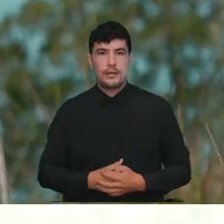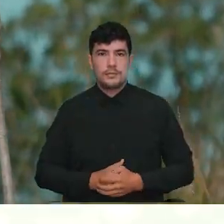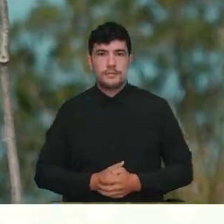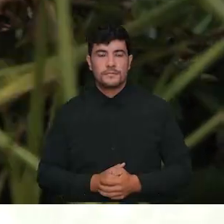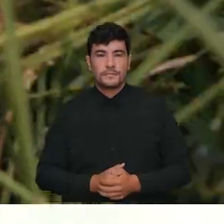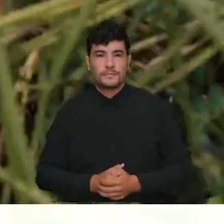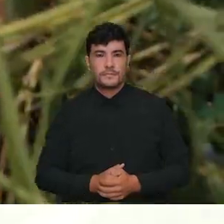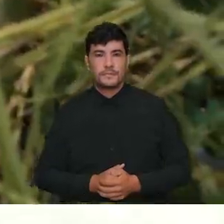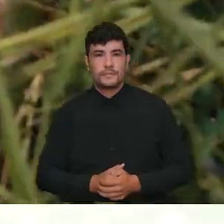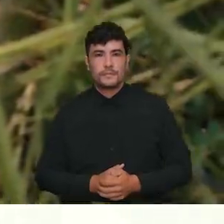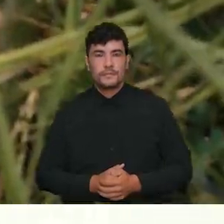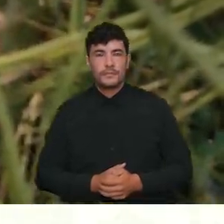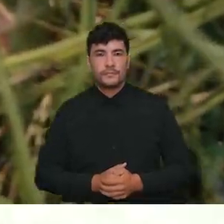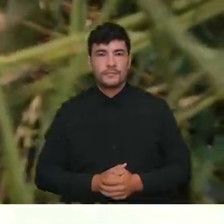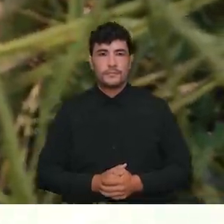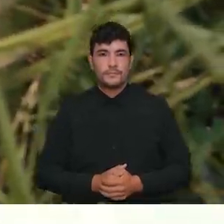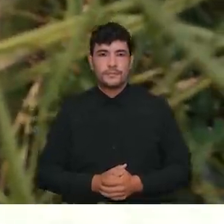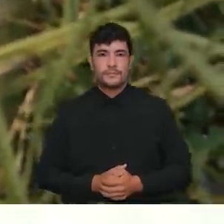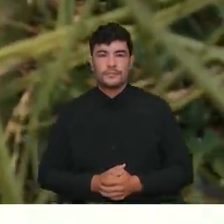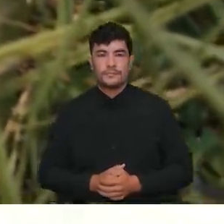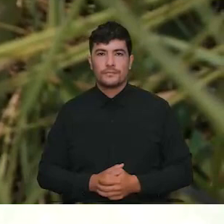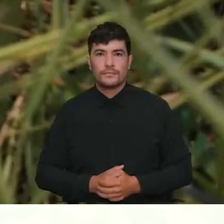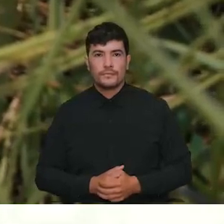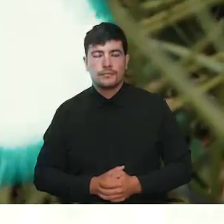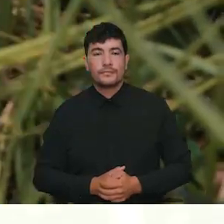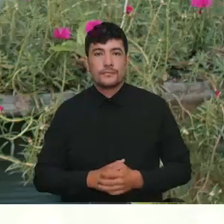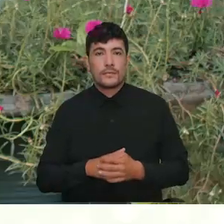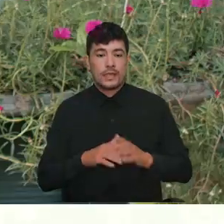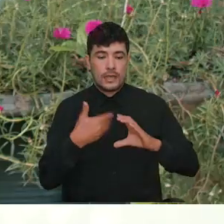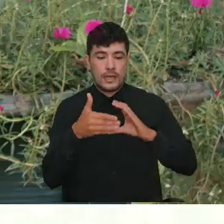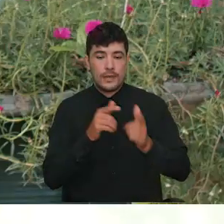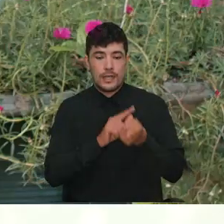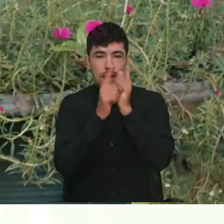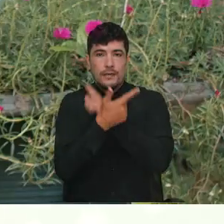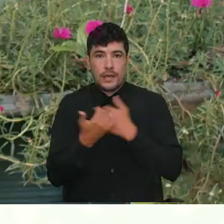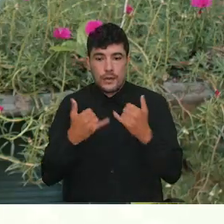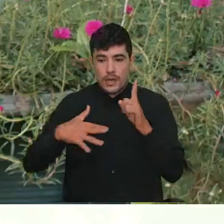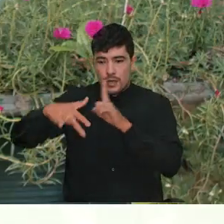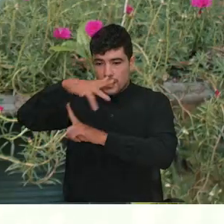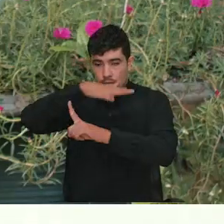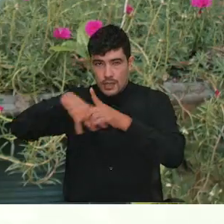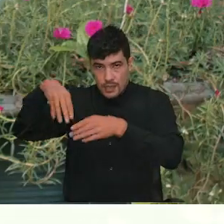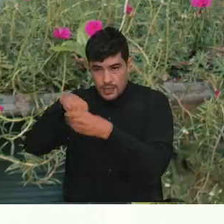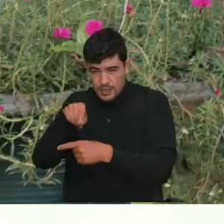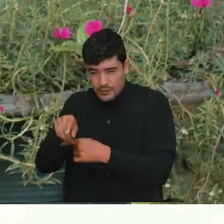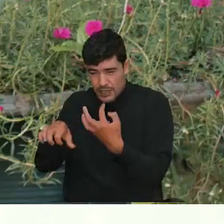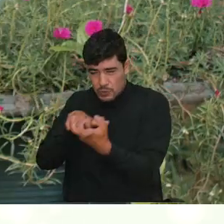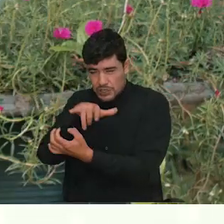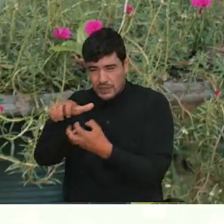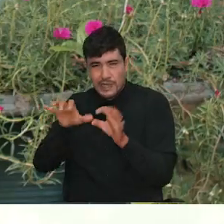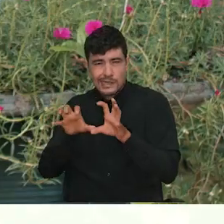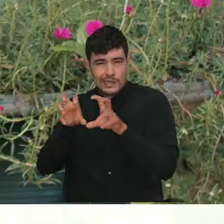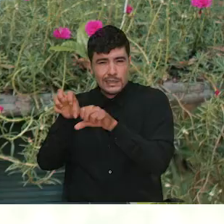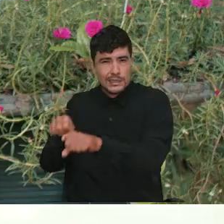verde y natural que beneficie al distrito barranqueño. La idea es seguir fomentando esto y que esto dé fruto. La idea no es sembrar por sembrar. Un